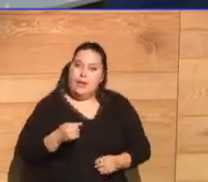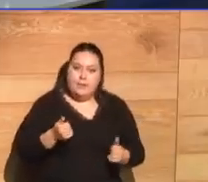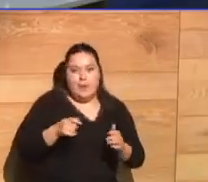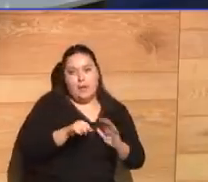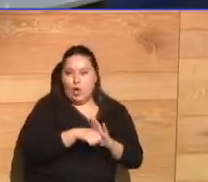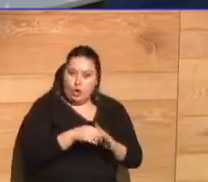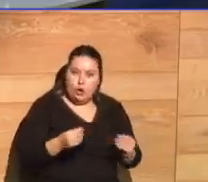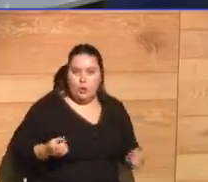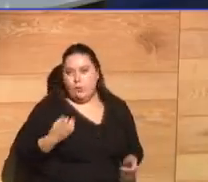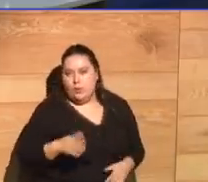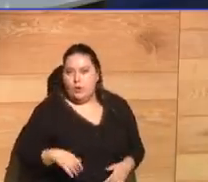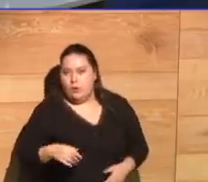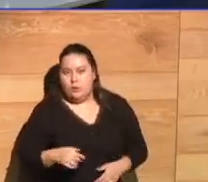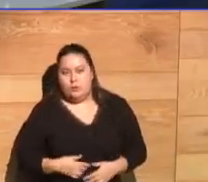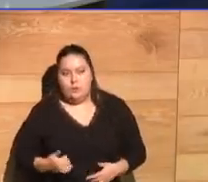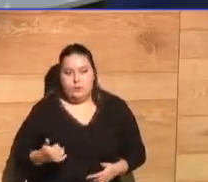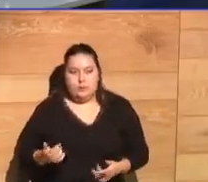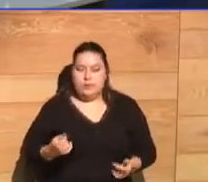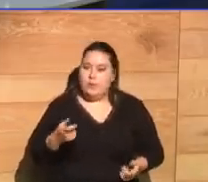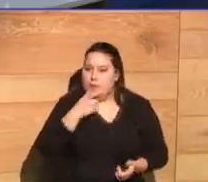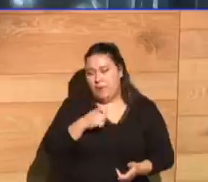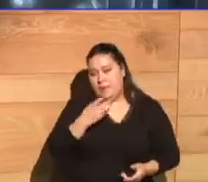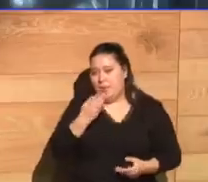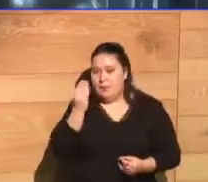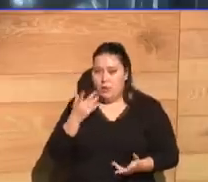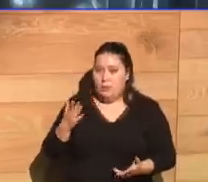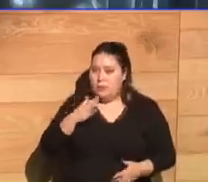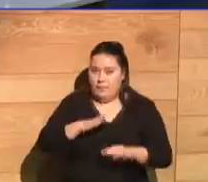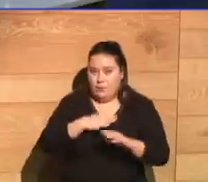pero... más... Es más de nosotros, Bagel.